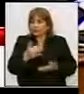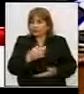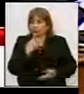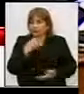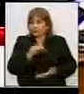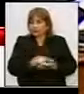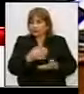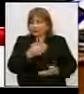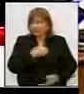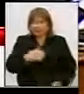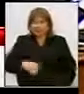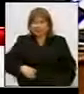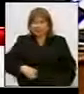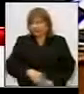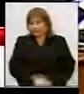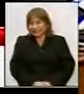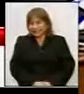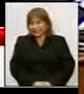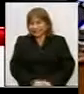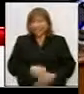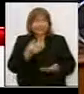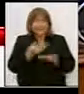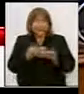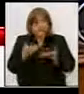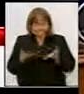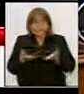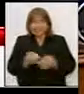Tarimarinico, presidenta. En Aspaico,